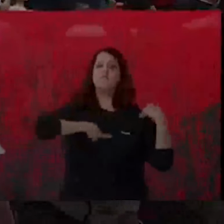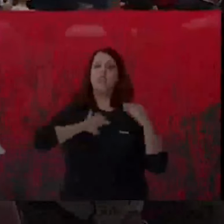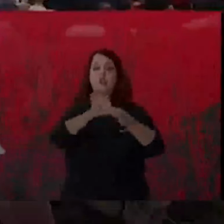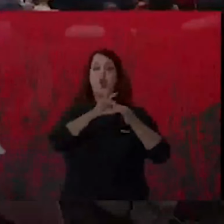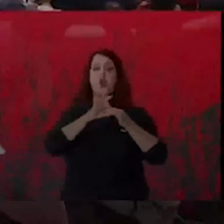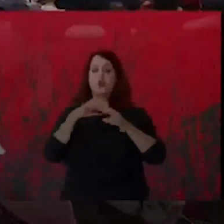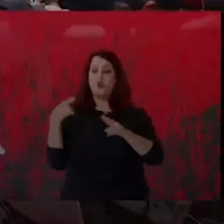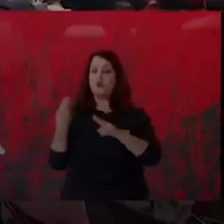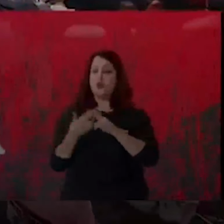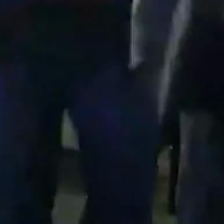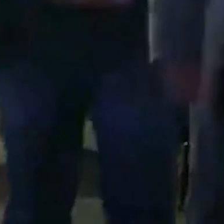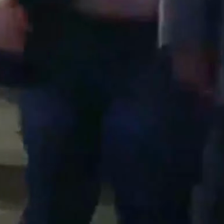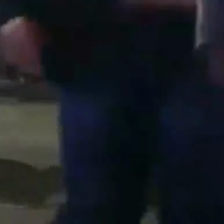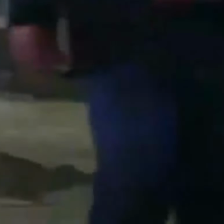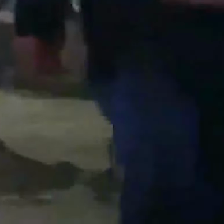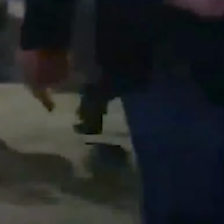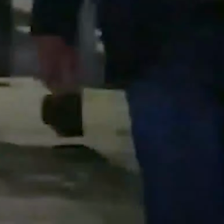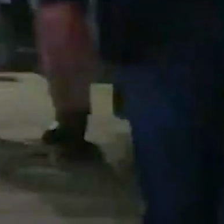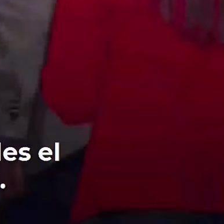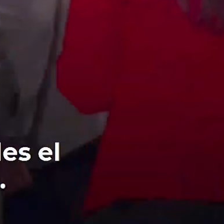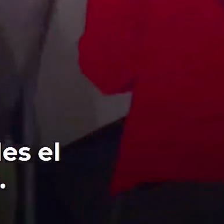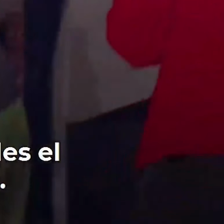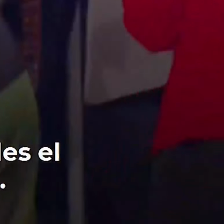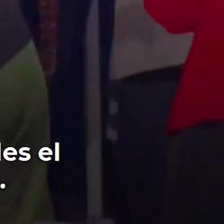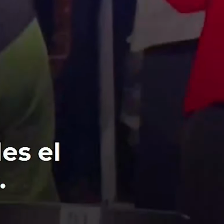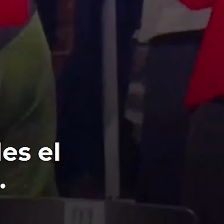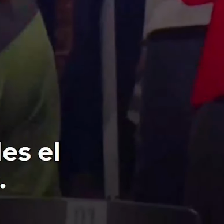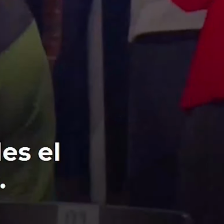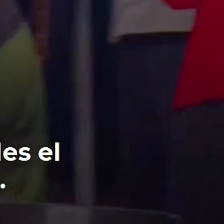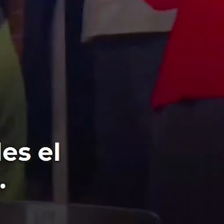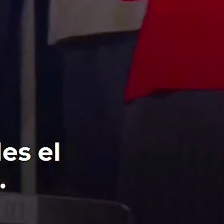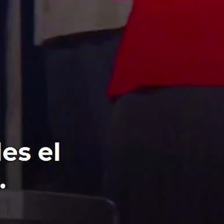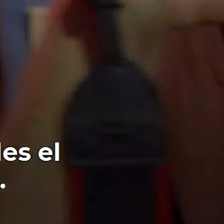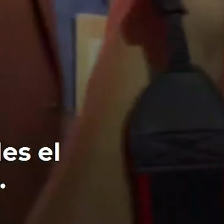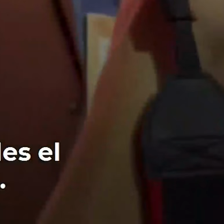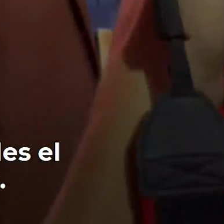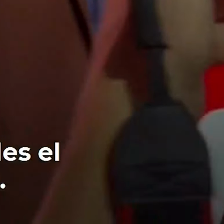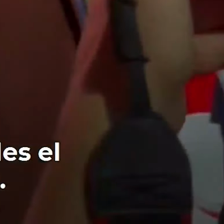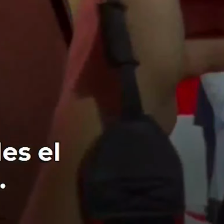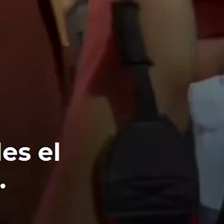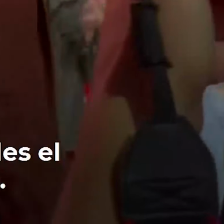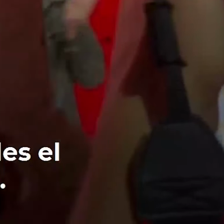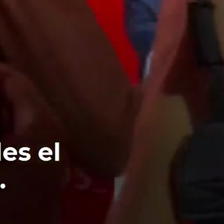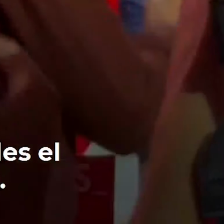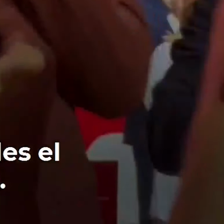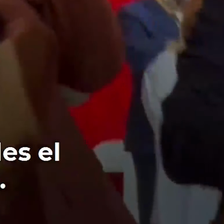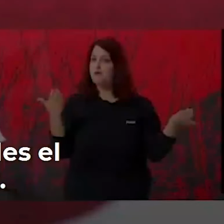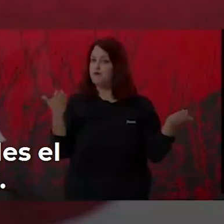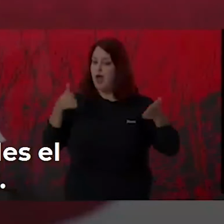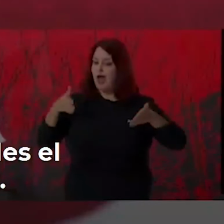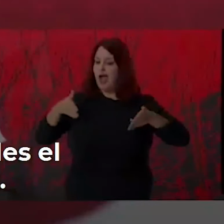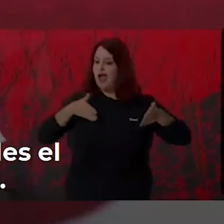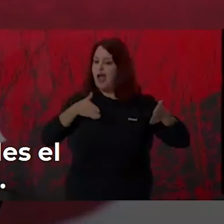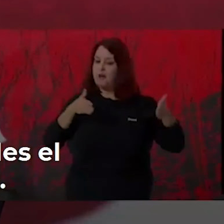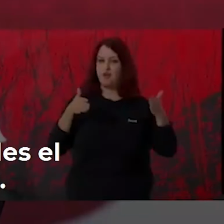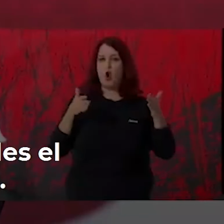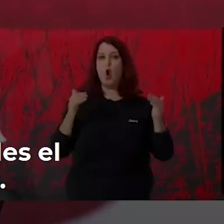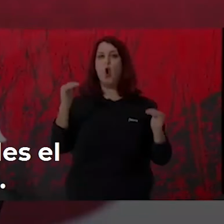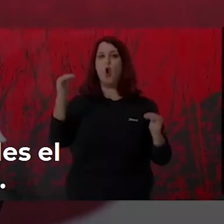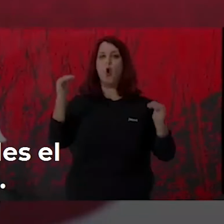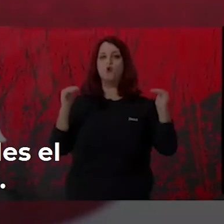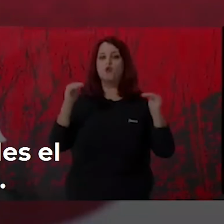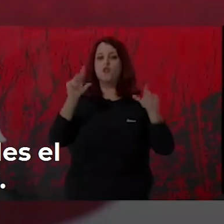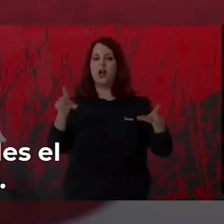La política es construir y es avanzar. Nosotros estamos mostrando a todos los españoles el camino de la justicia